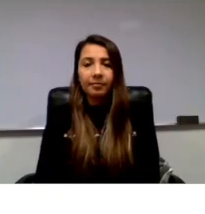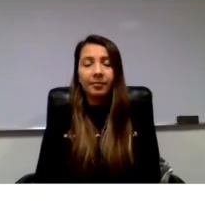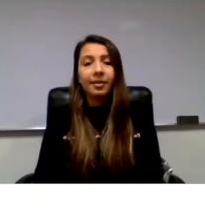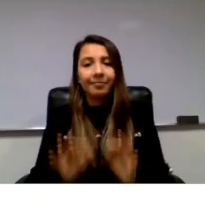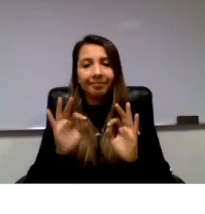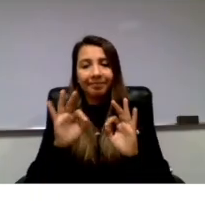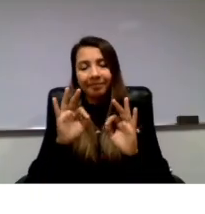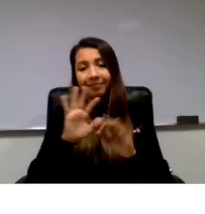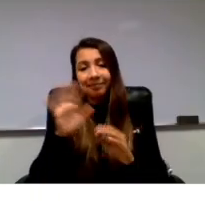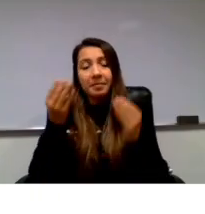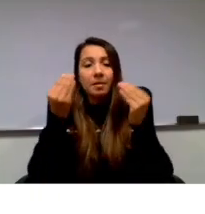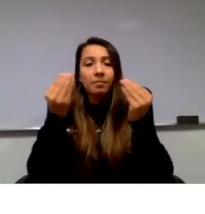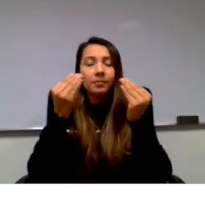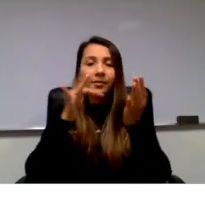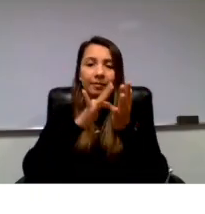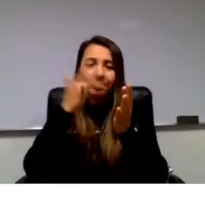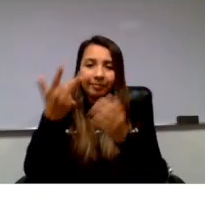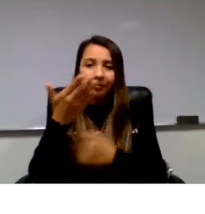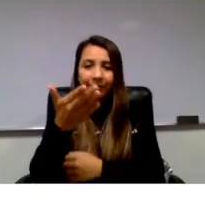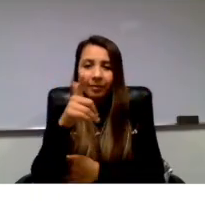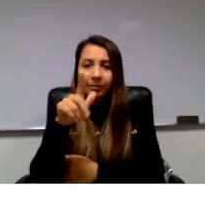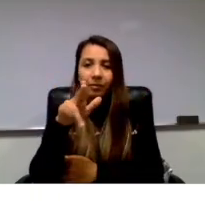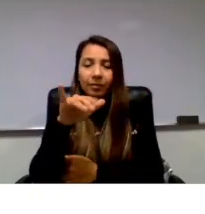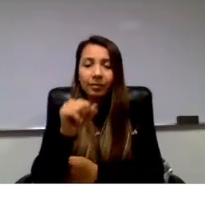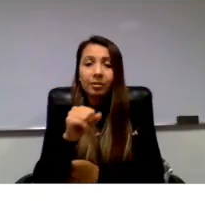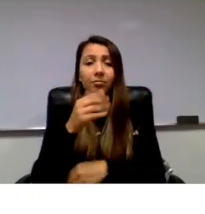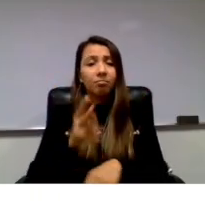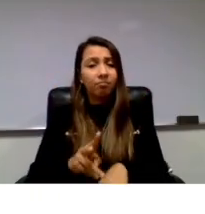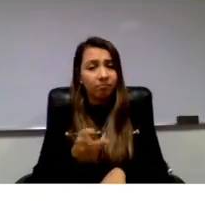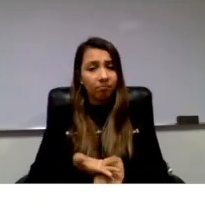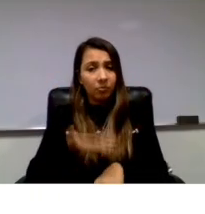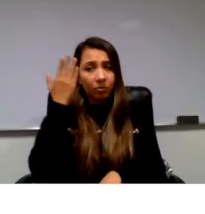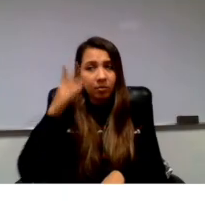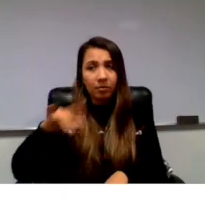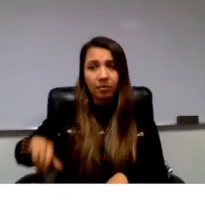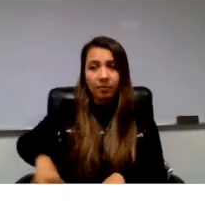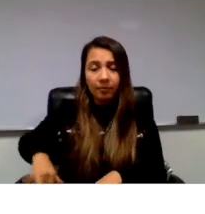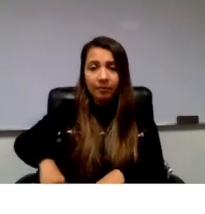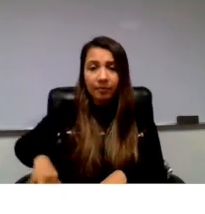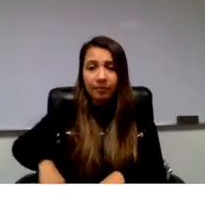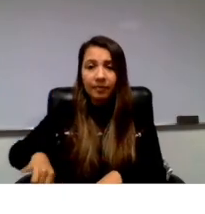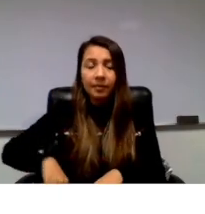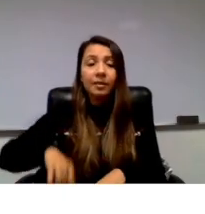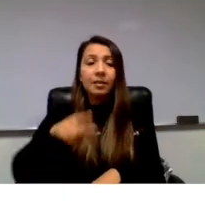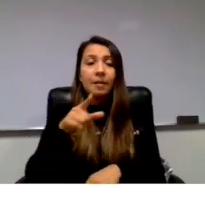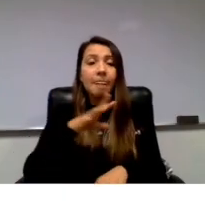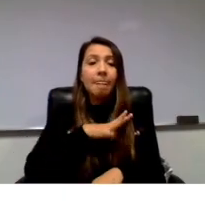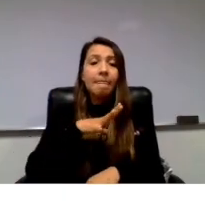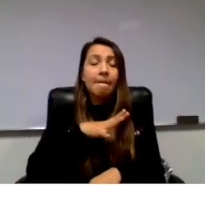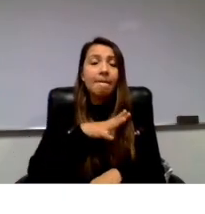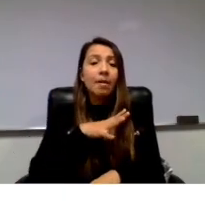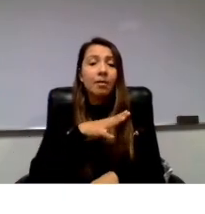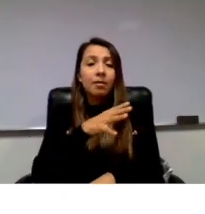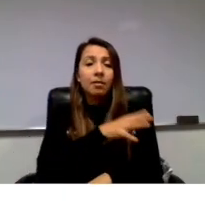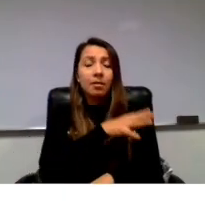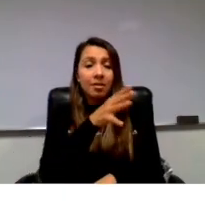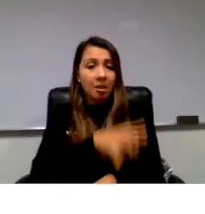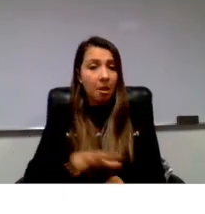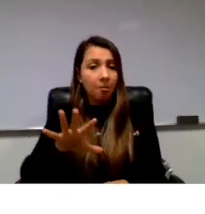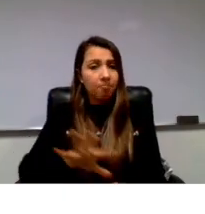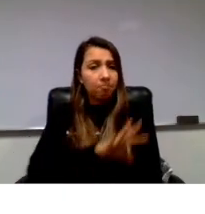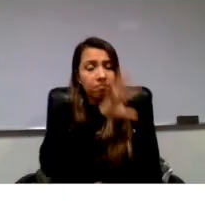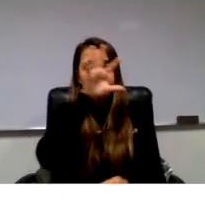Ahí está. Muchísimas gracias, Luis. Una charla muy, muy interesante. Nos diste un panorama muy general y muy completo. Bueno,